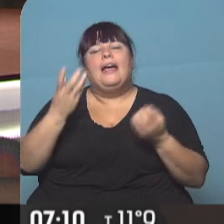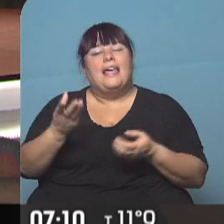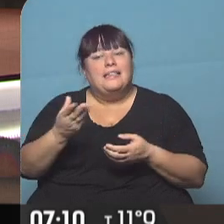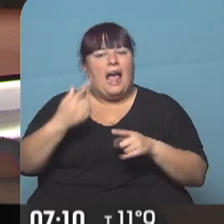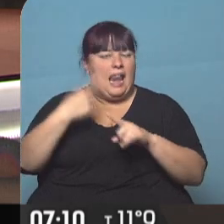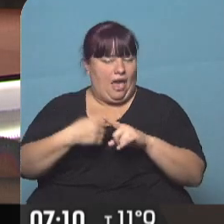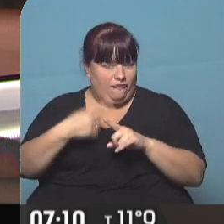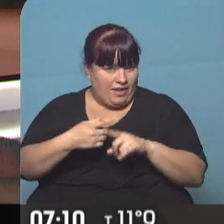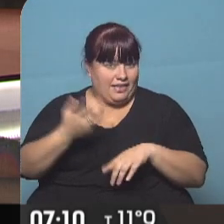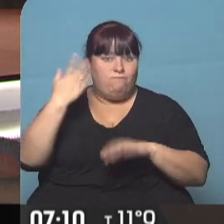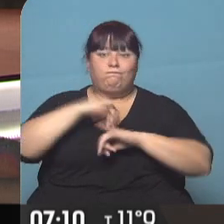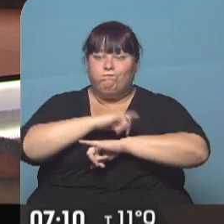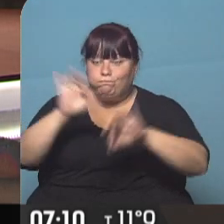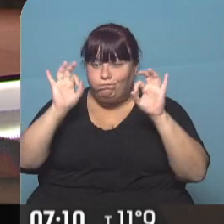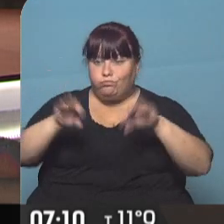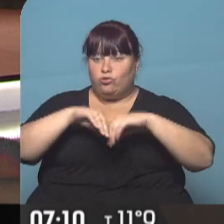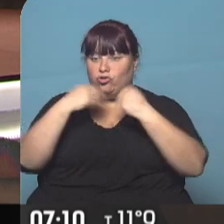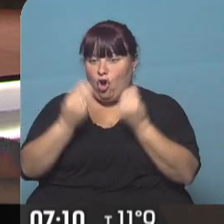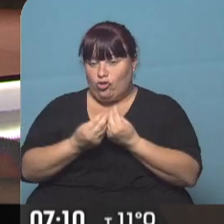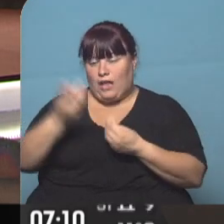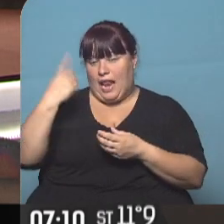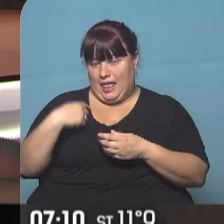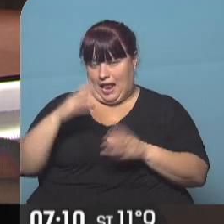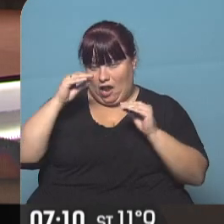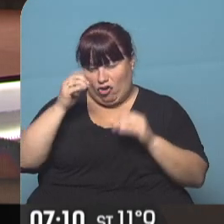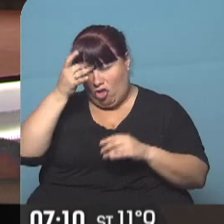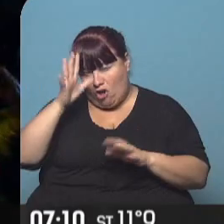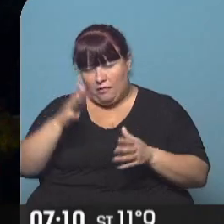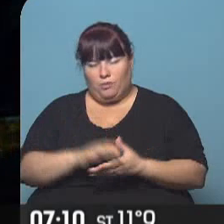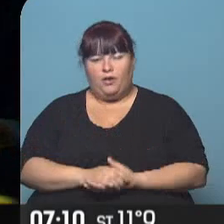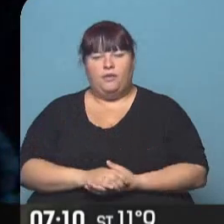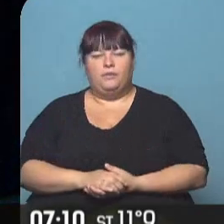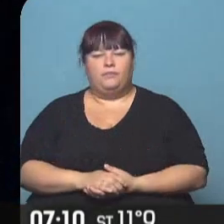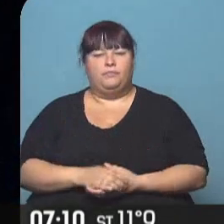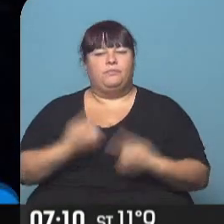el festejo una vez conocidos los números allá por la medianoche.